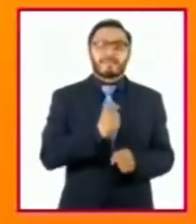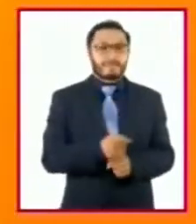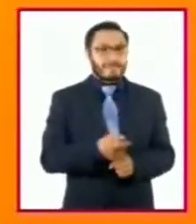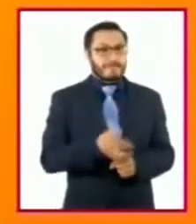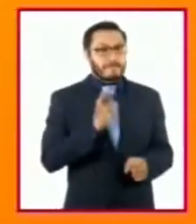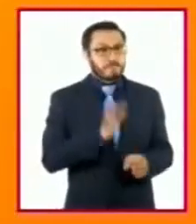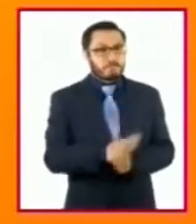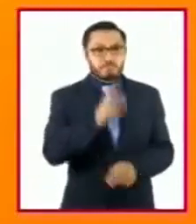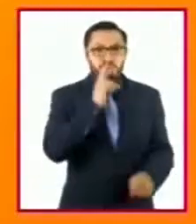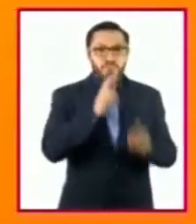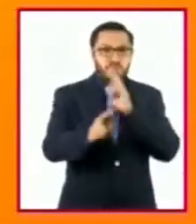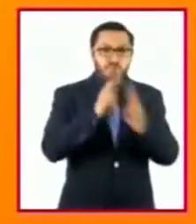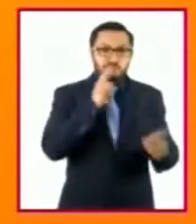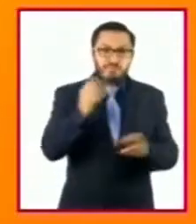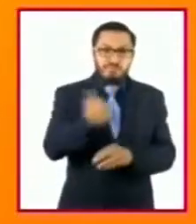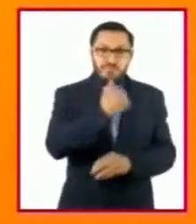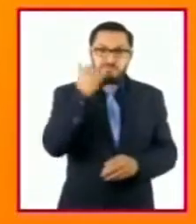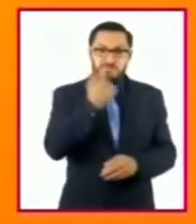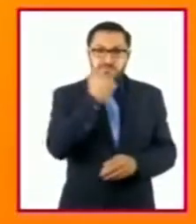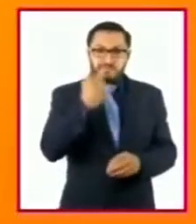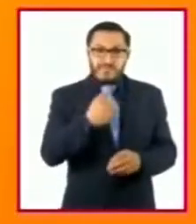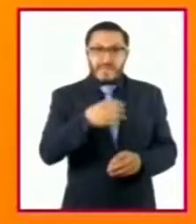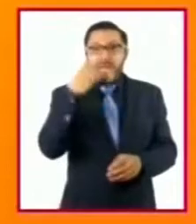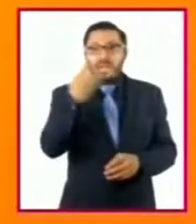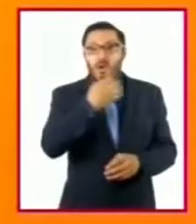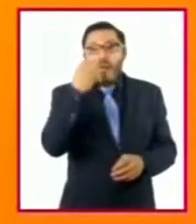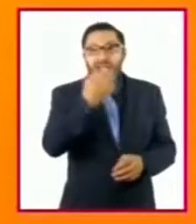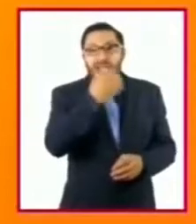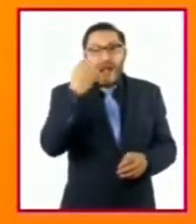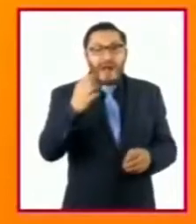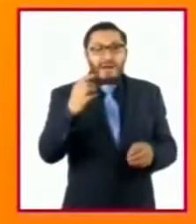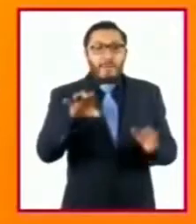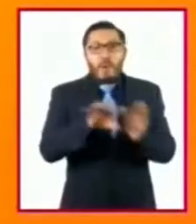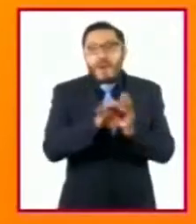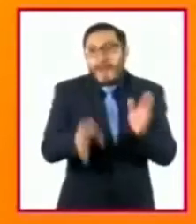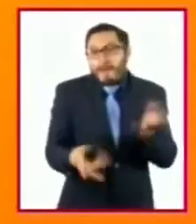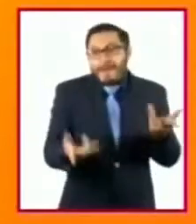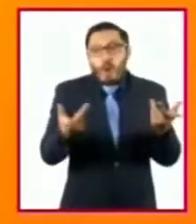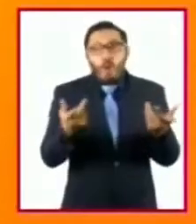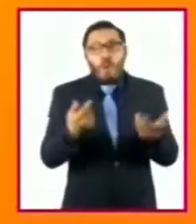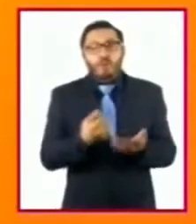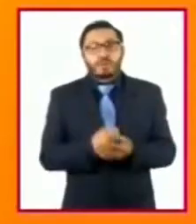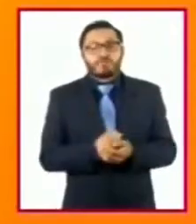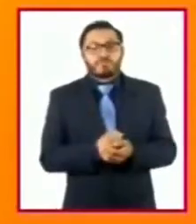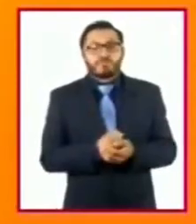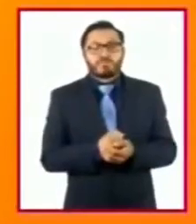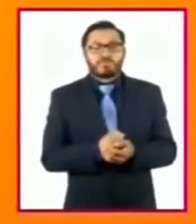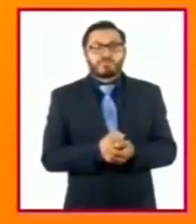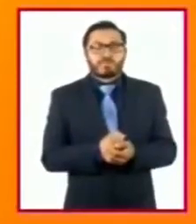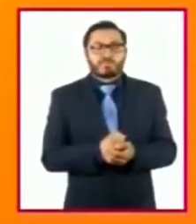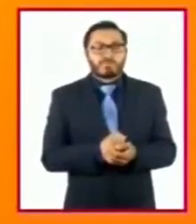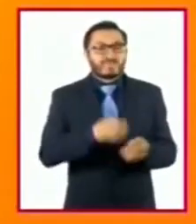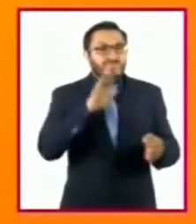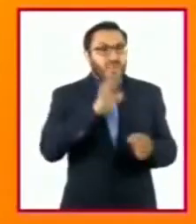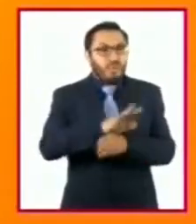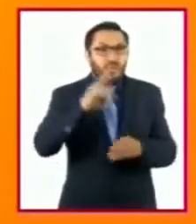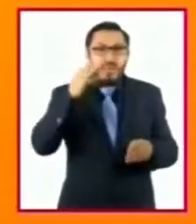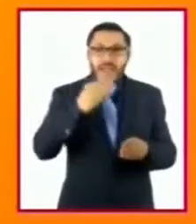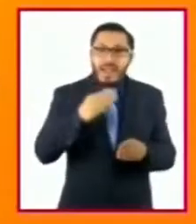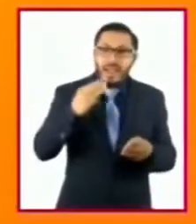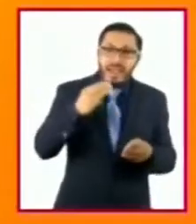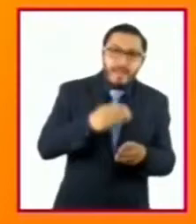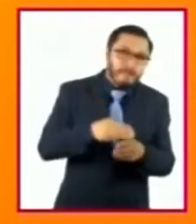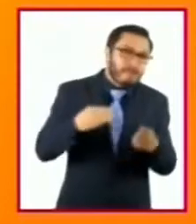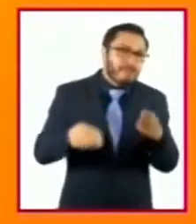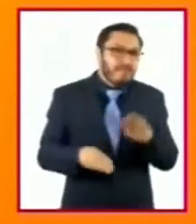los resultados académicos. En los resultados académicos generalmente podemos ver qué tipo de materia nos interesa más,